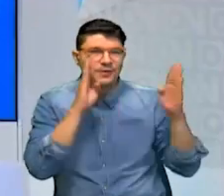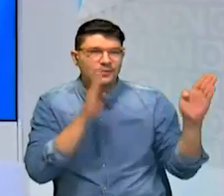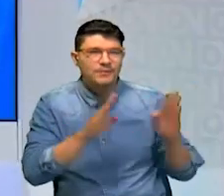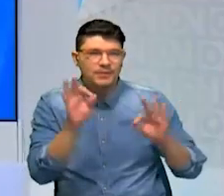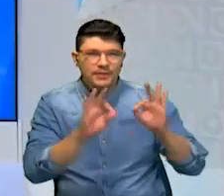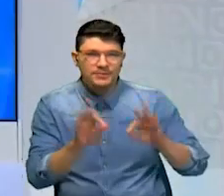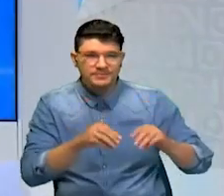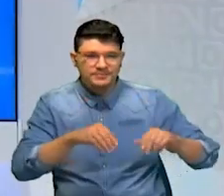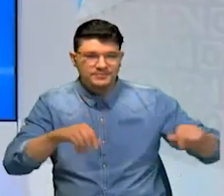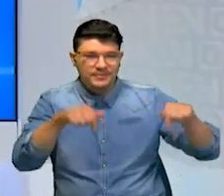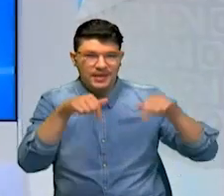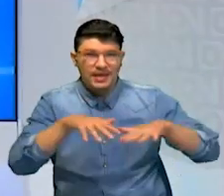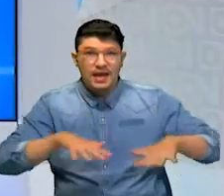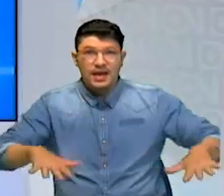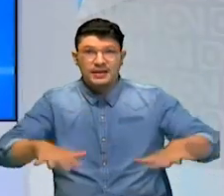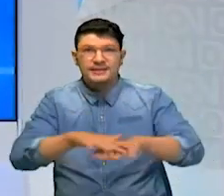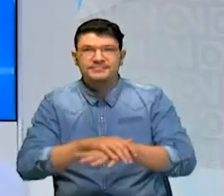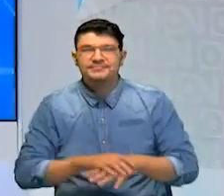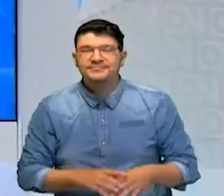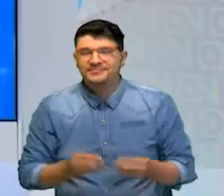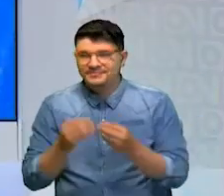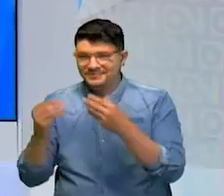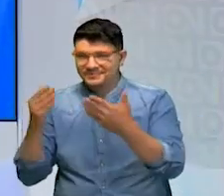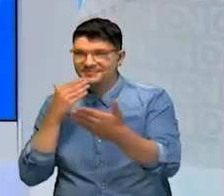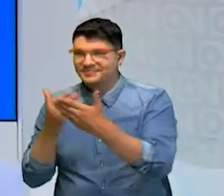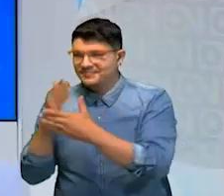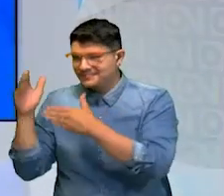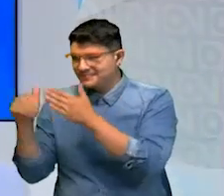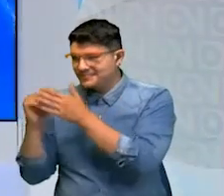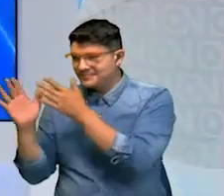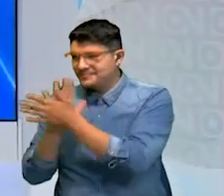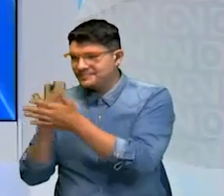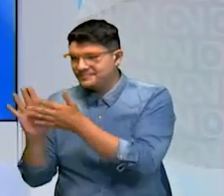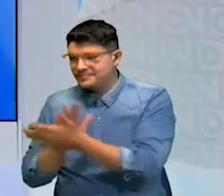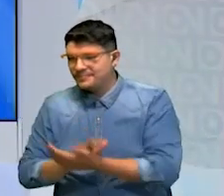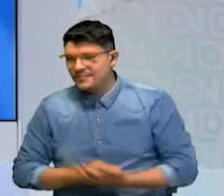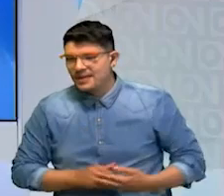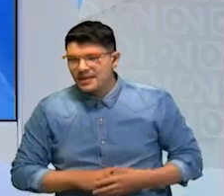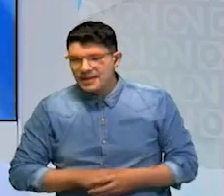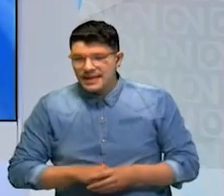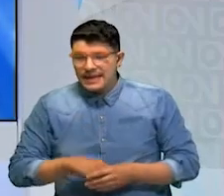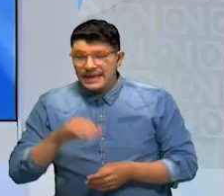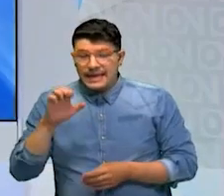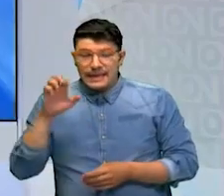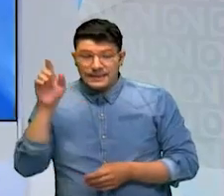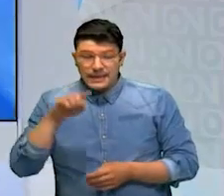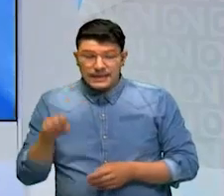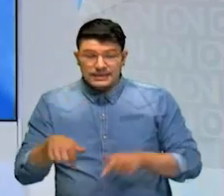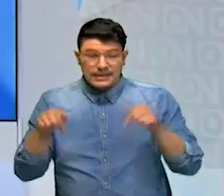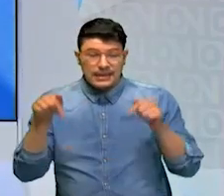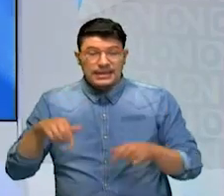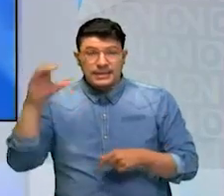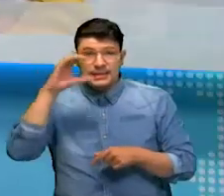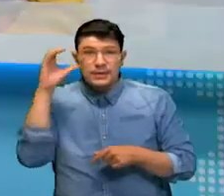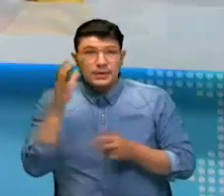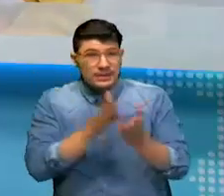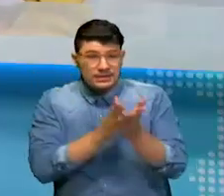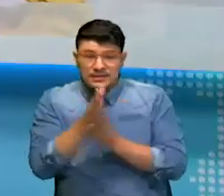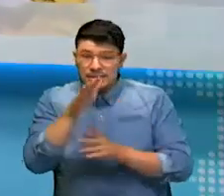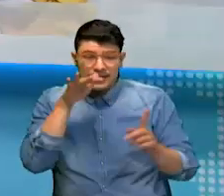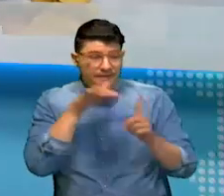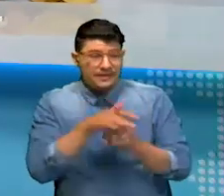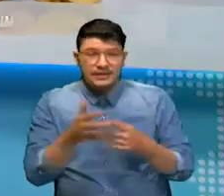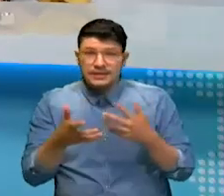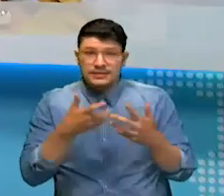De otra parte, continúan los casos de vulneración del derecho a la salud por parte de las EPS en Colombia, que mantienen en crisis el sistema. Karen,